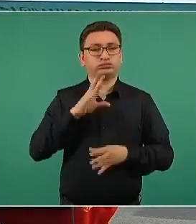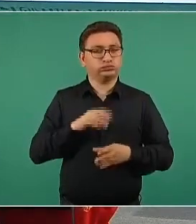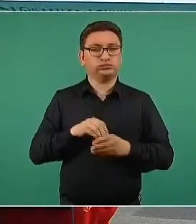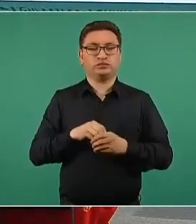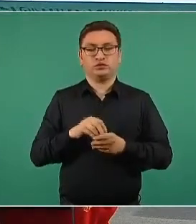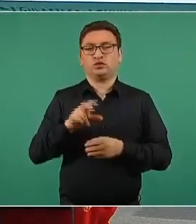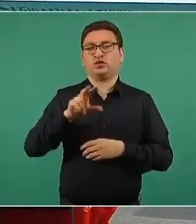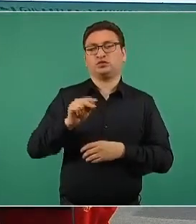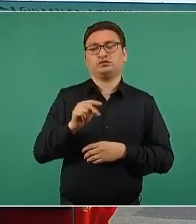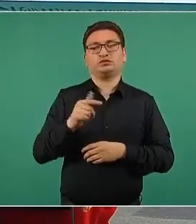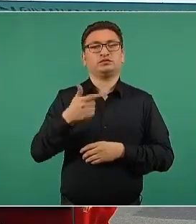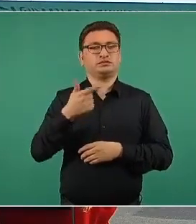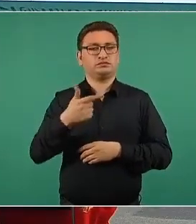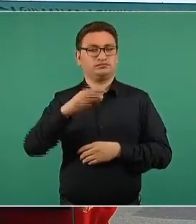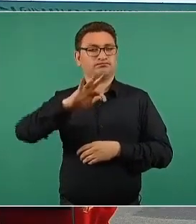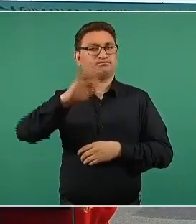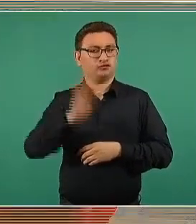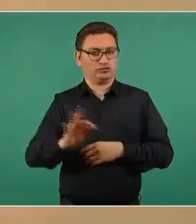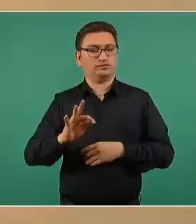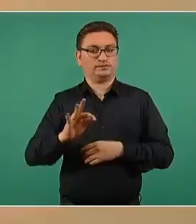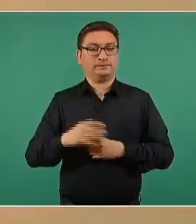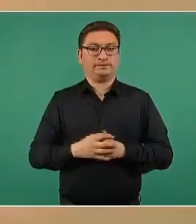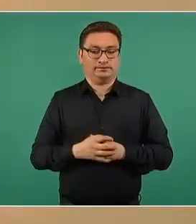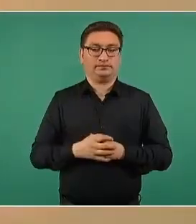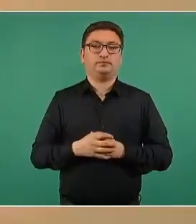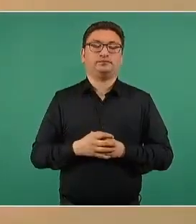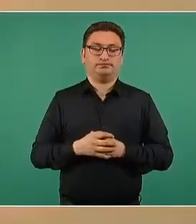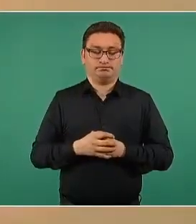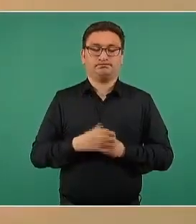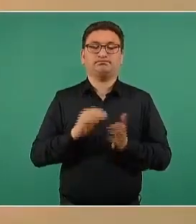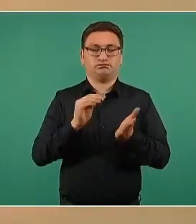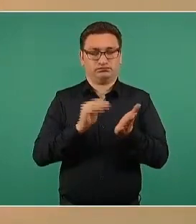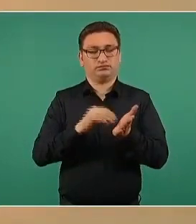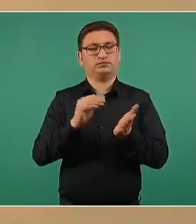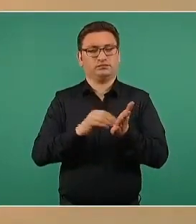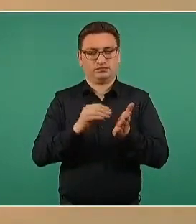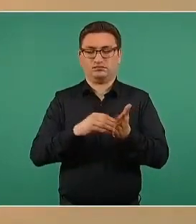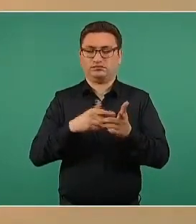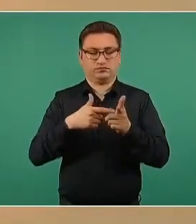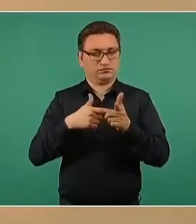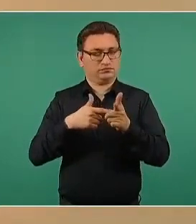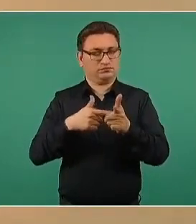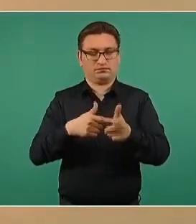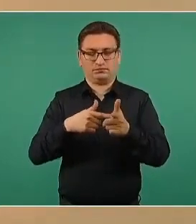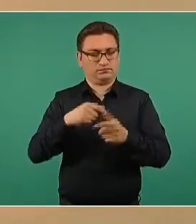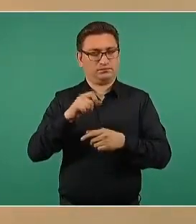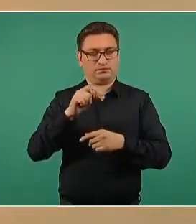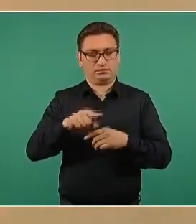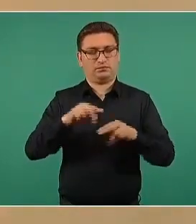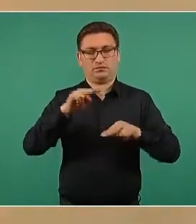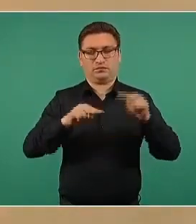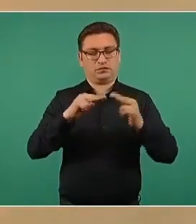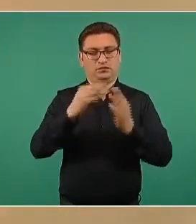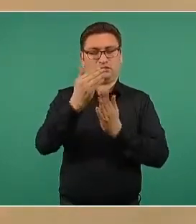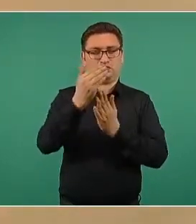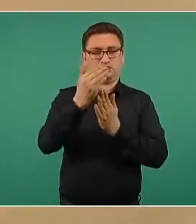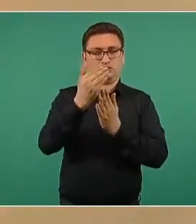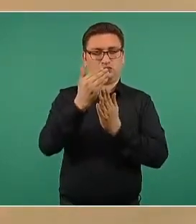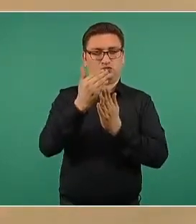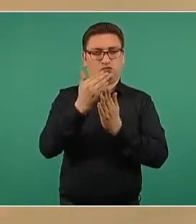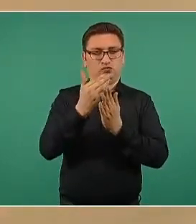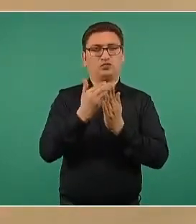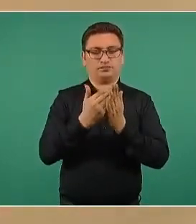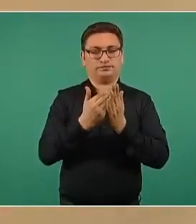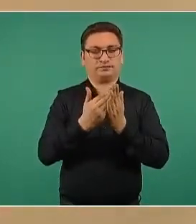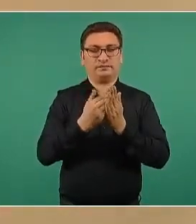del 87%. Entonces, pues también continúa en representación de un descenso esta situación